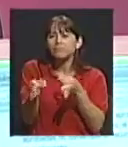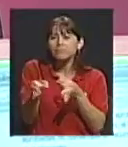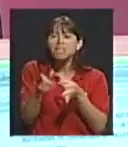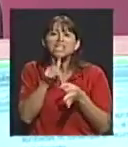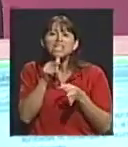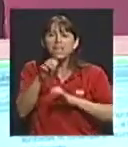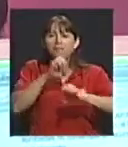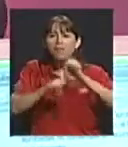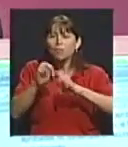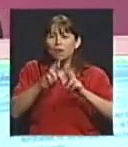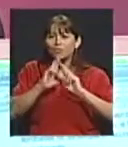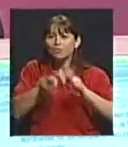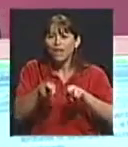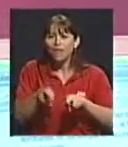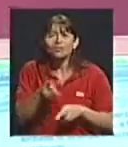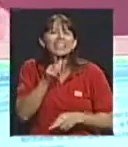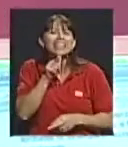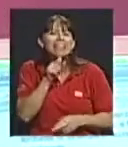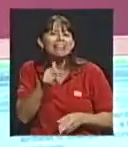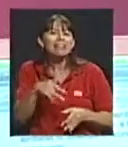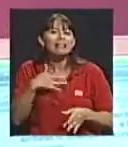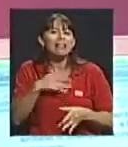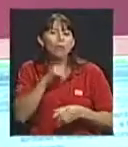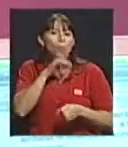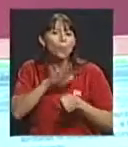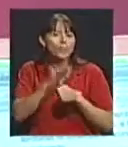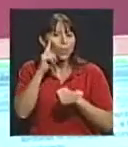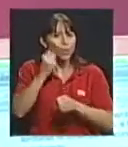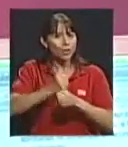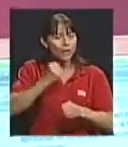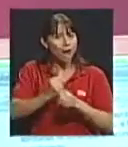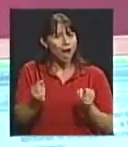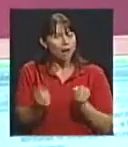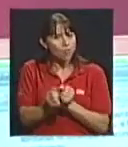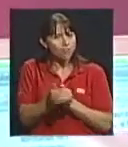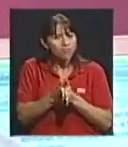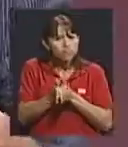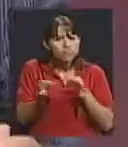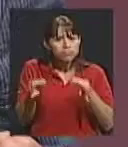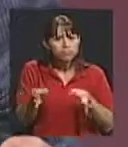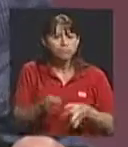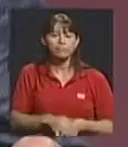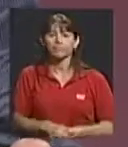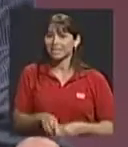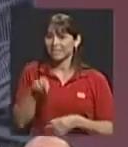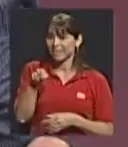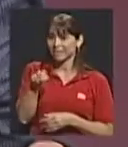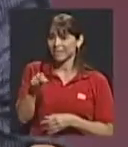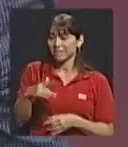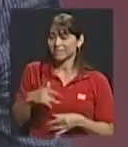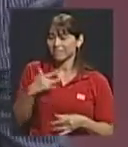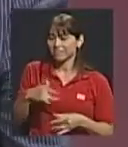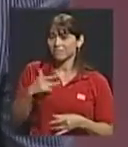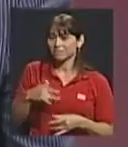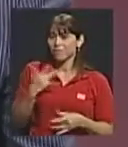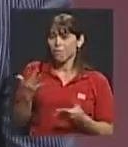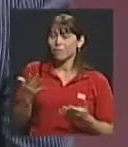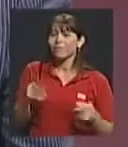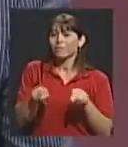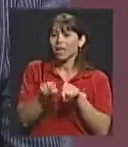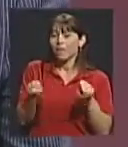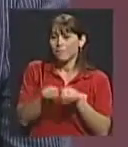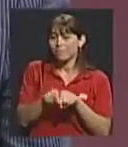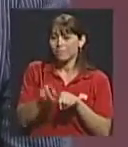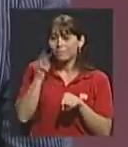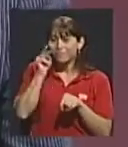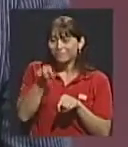resultados quién se siente comprometido por trabajar con con eficiencia Y es que esa sensación la ve uno también en el informe del